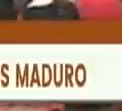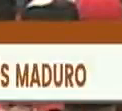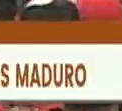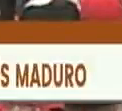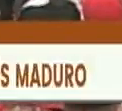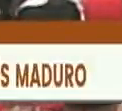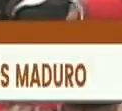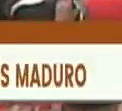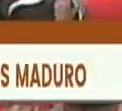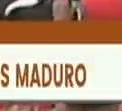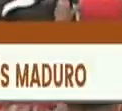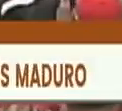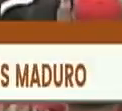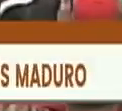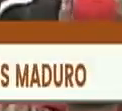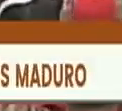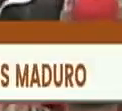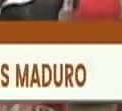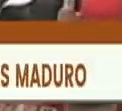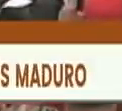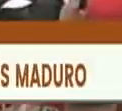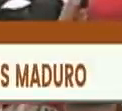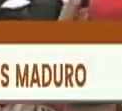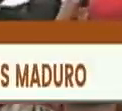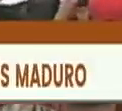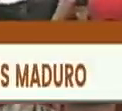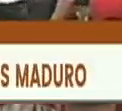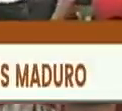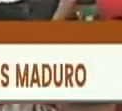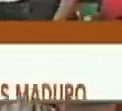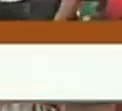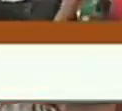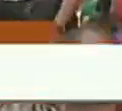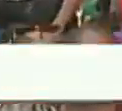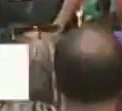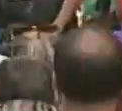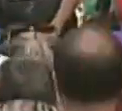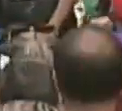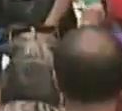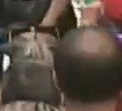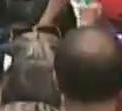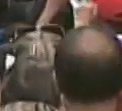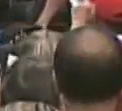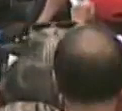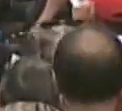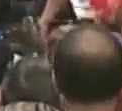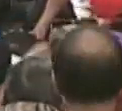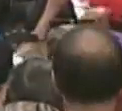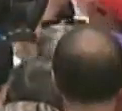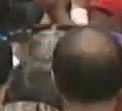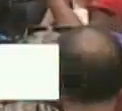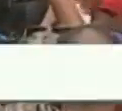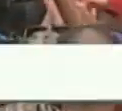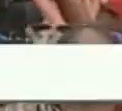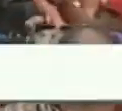bueno los saludos y la saludo Con mucho respeto compañero camaradas hermano veníamos caminando